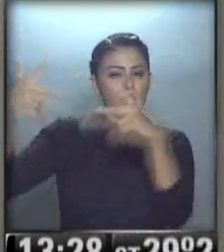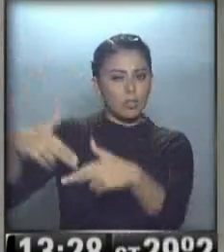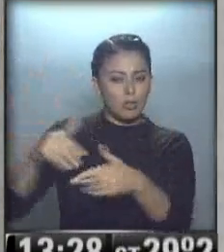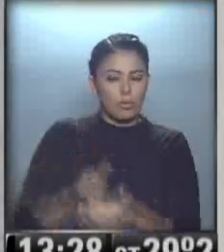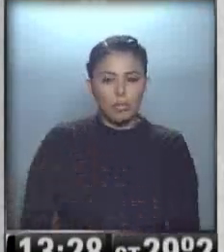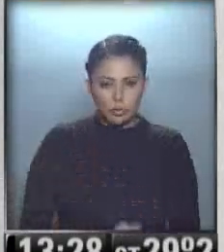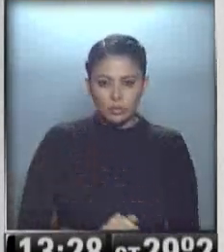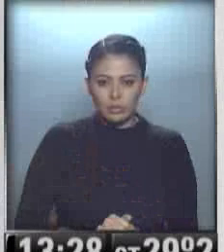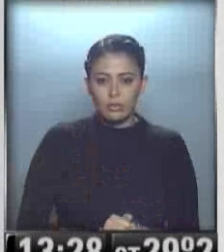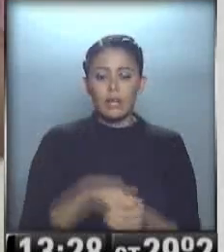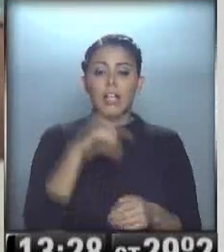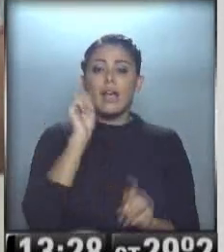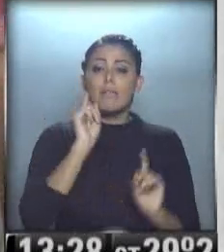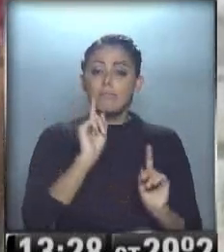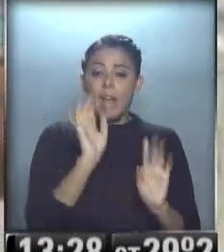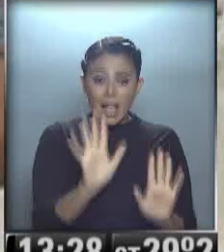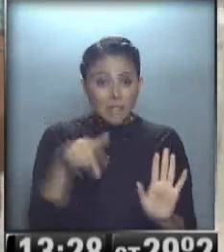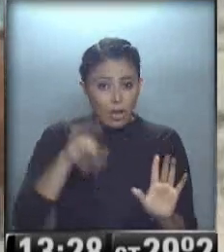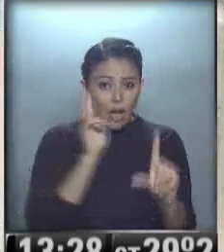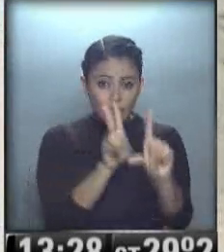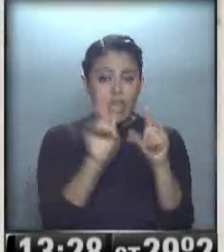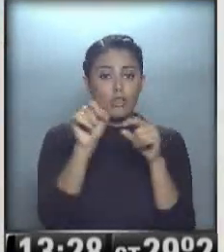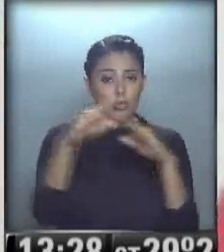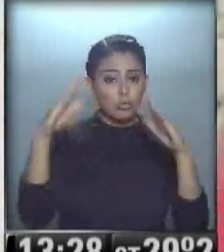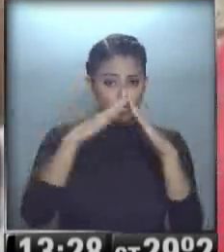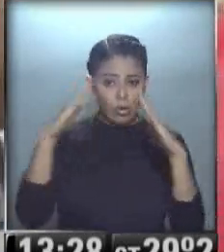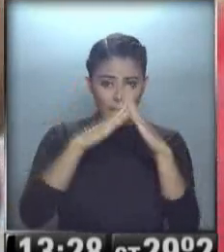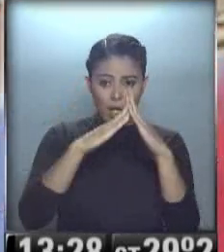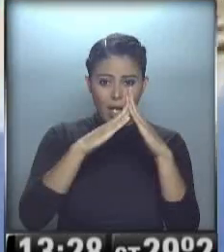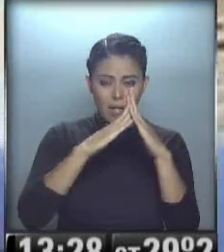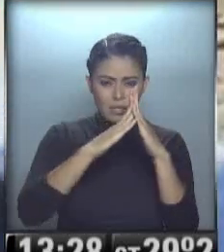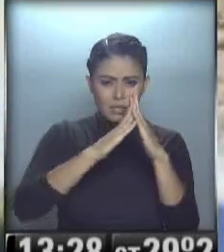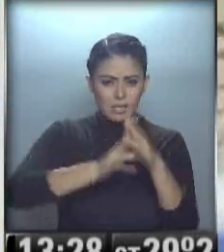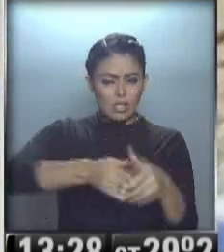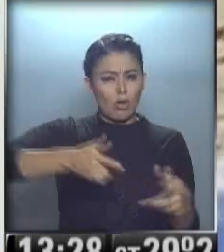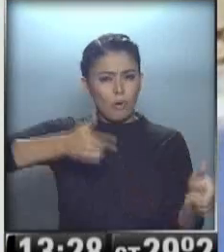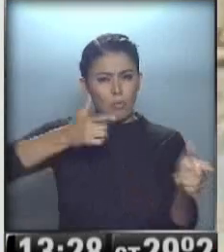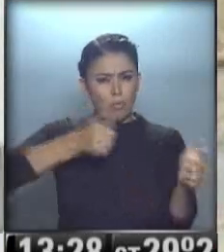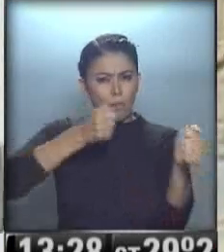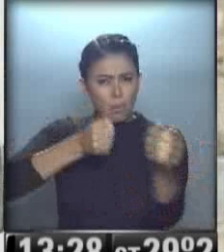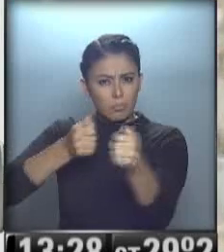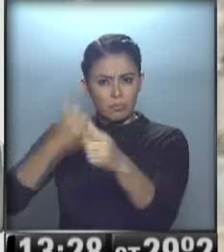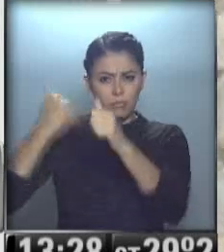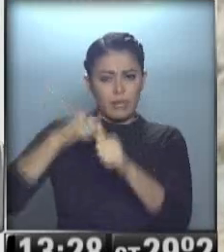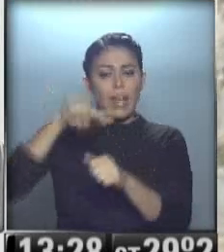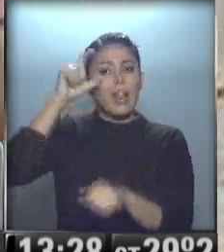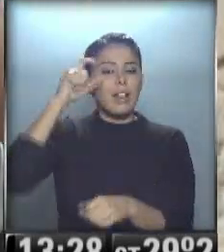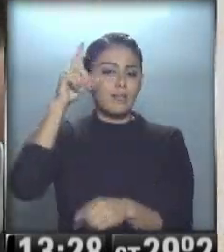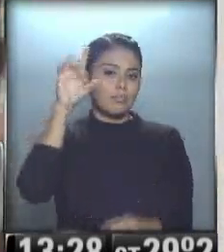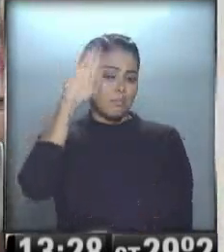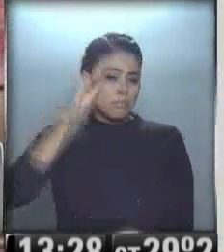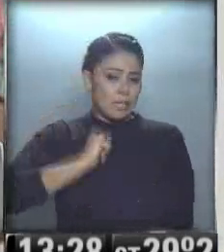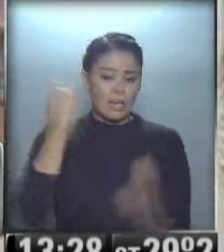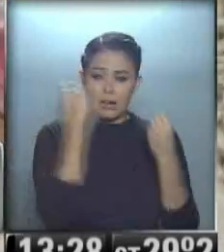llamaríamos piquetes y trinchero así como lo ven en su casa con esa gigante ametralladora es un militar retirado ella la